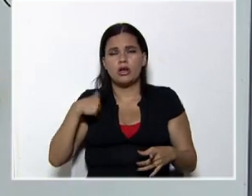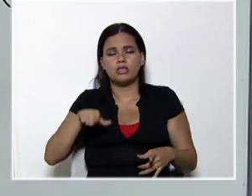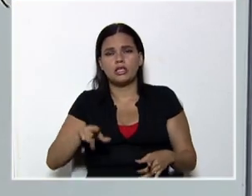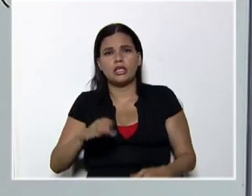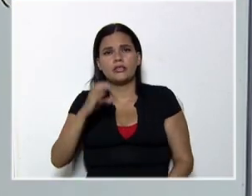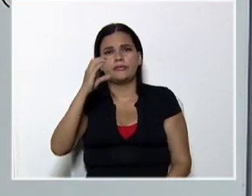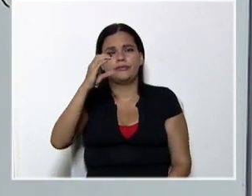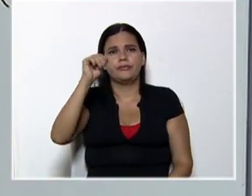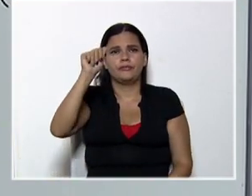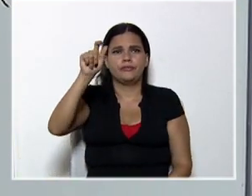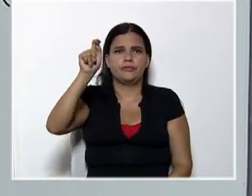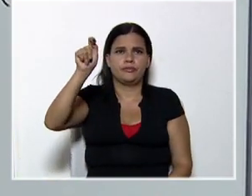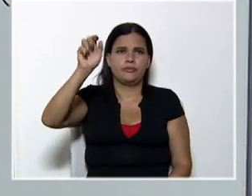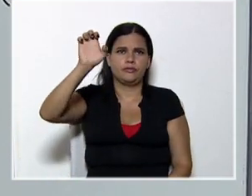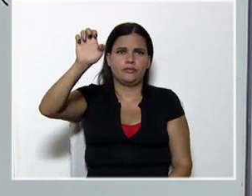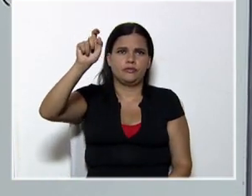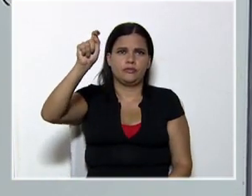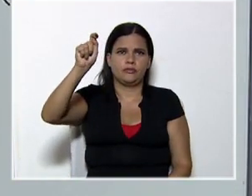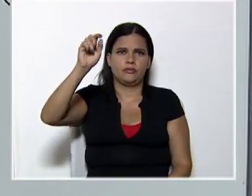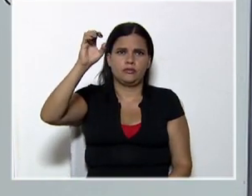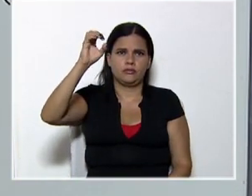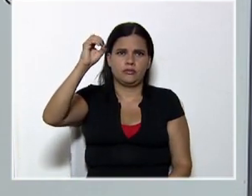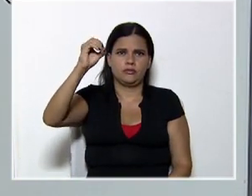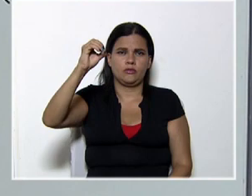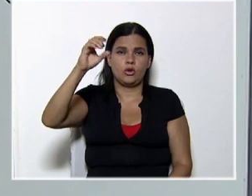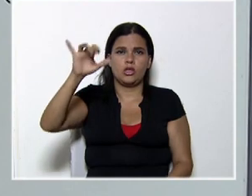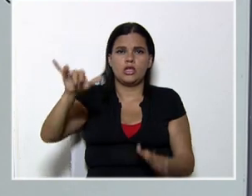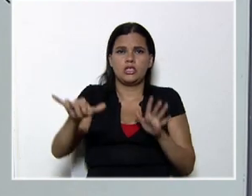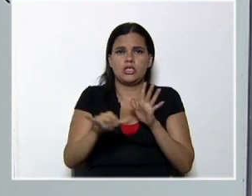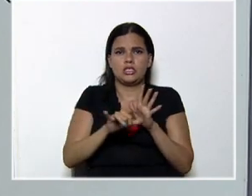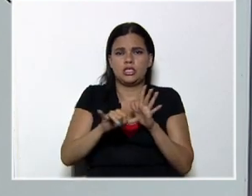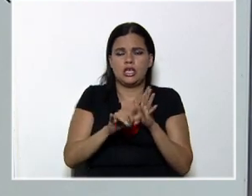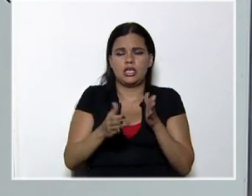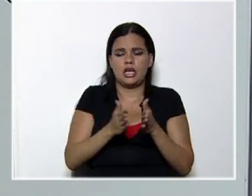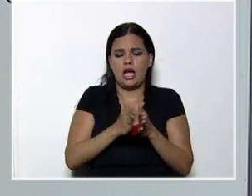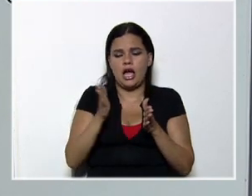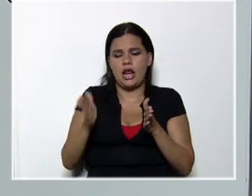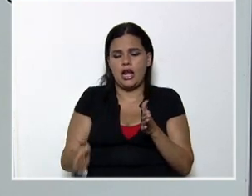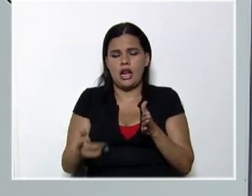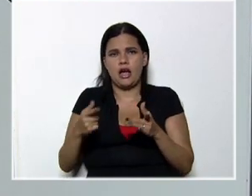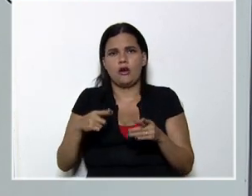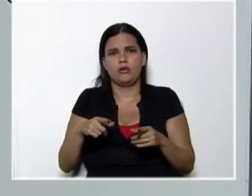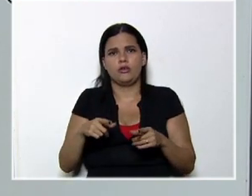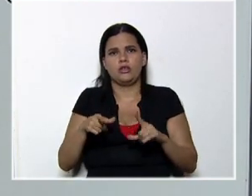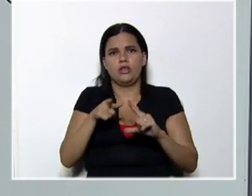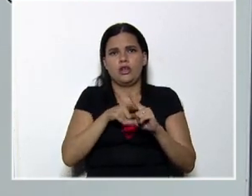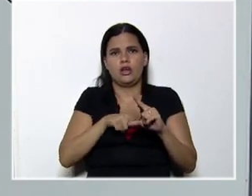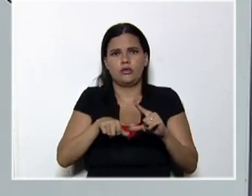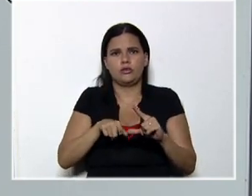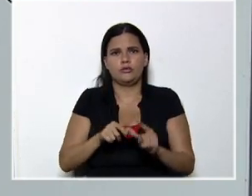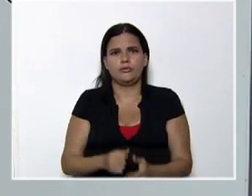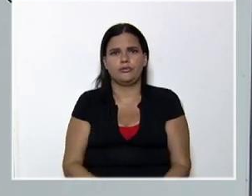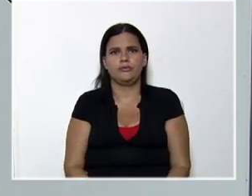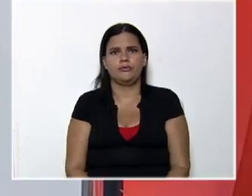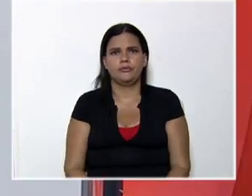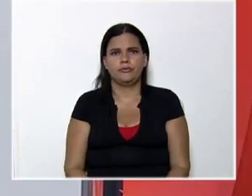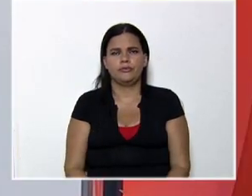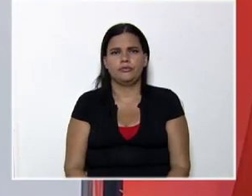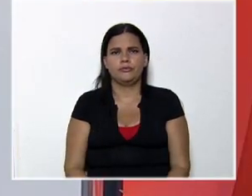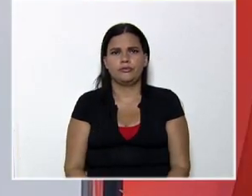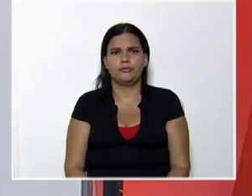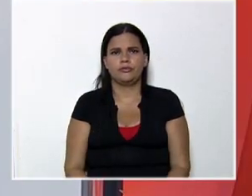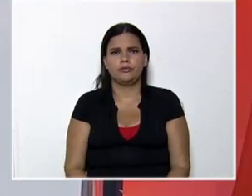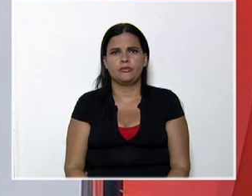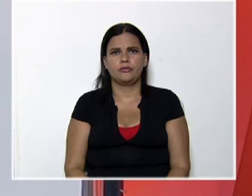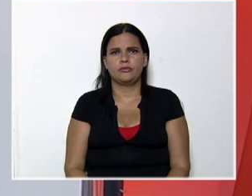el cateto que está al lado del ángulo. Sería aquí, cateto adyacente. Y vamos a tener